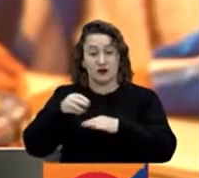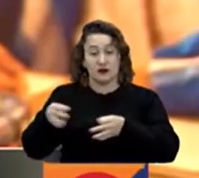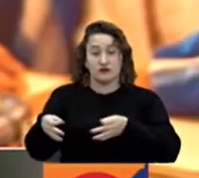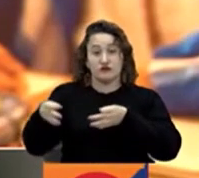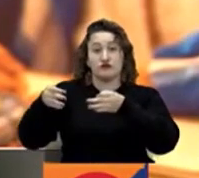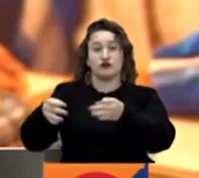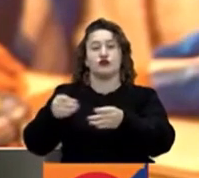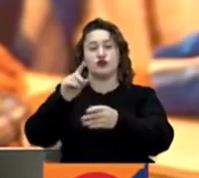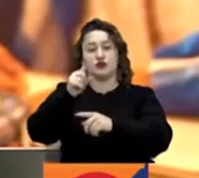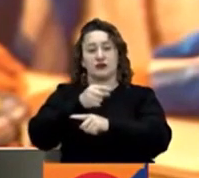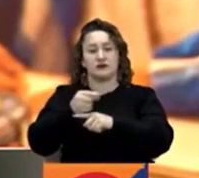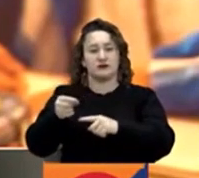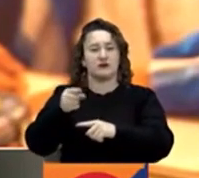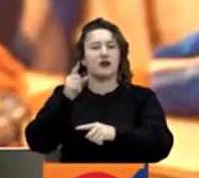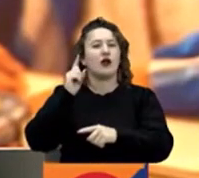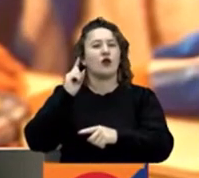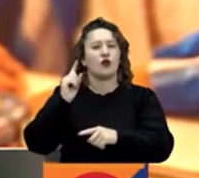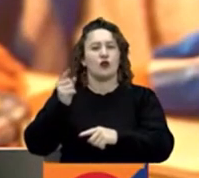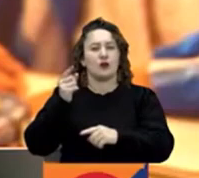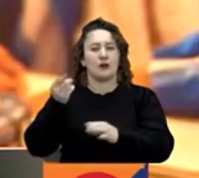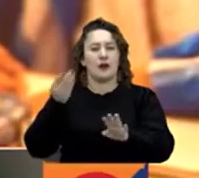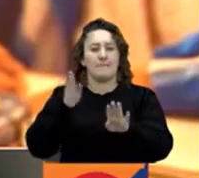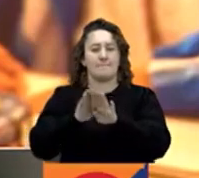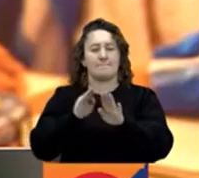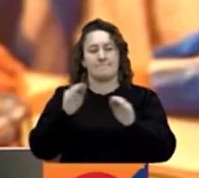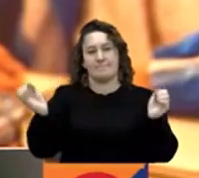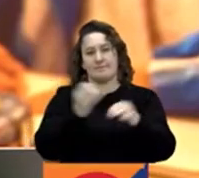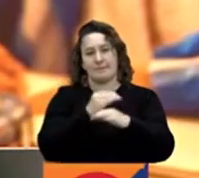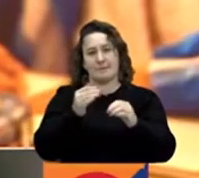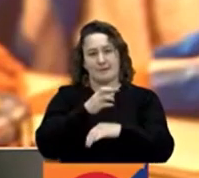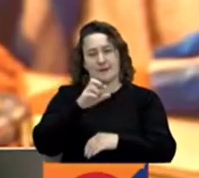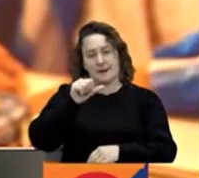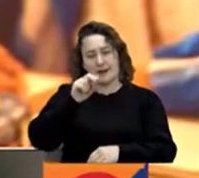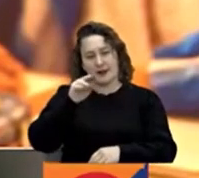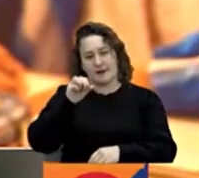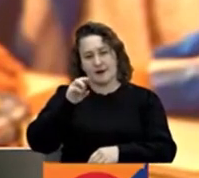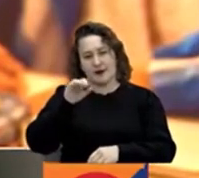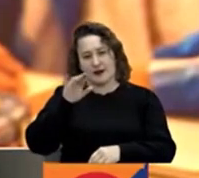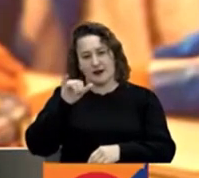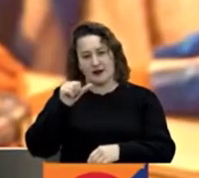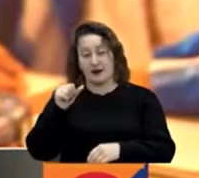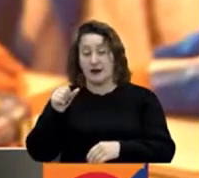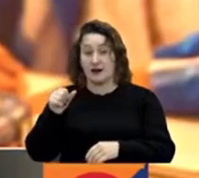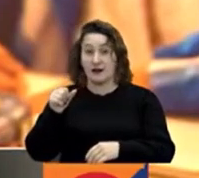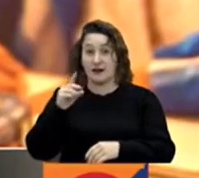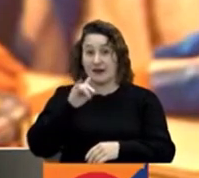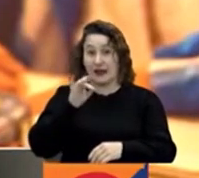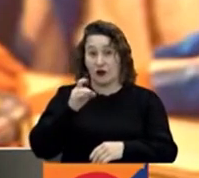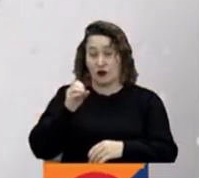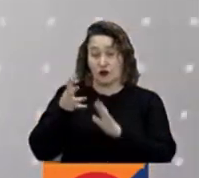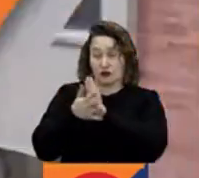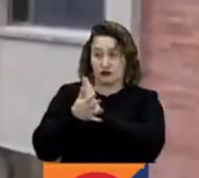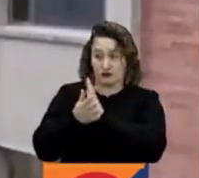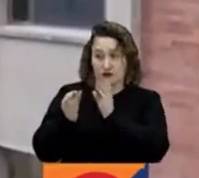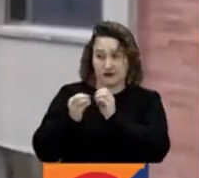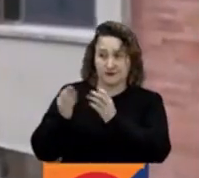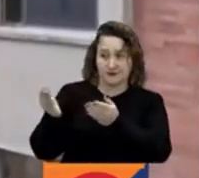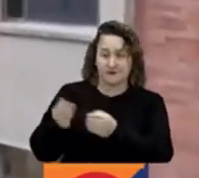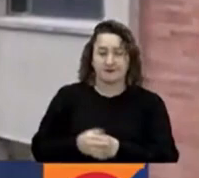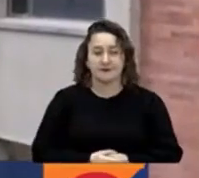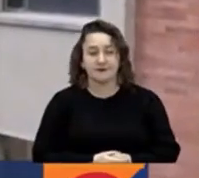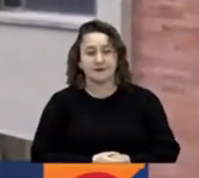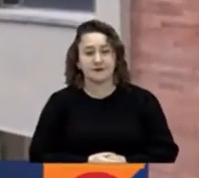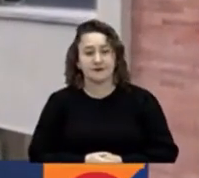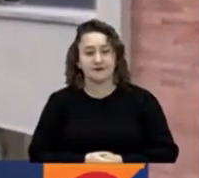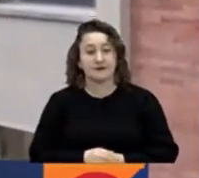una semana debido a la emergencia por el cierre de la vía panamericana. Diego Burgos, periodista de Radio Nacional, tiene más detalles. En el departamento